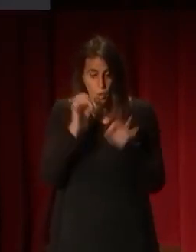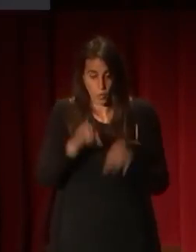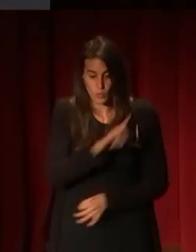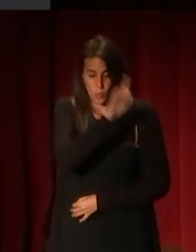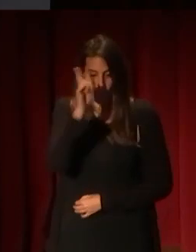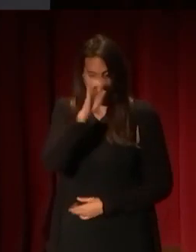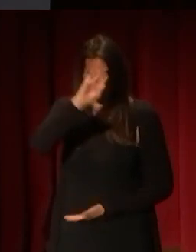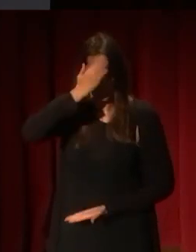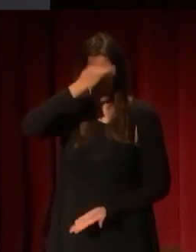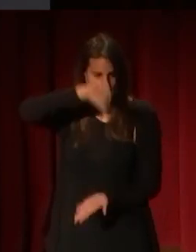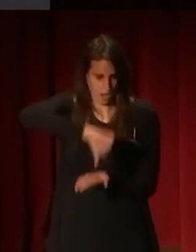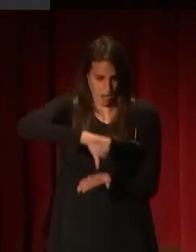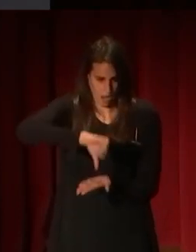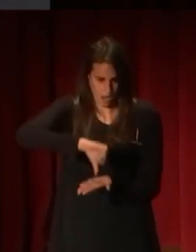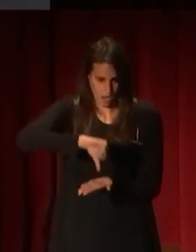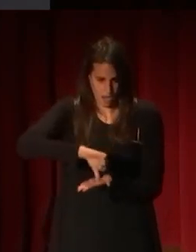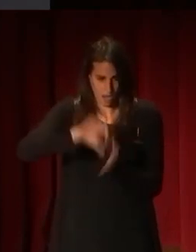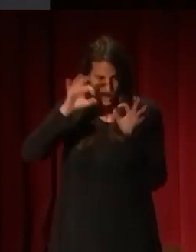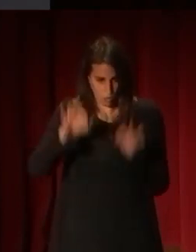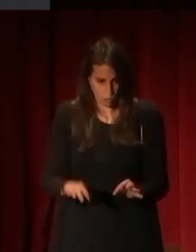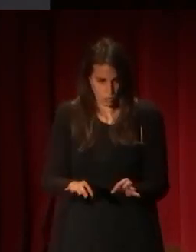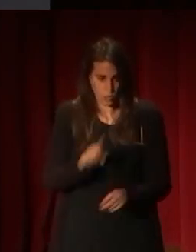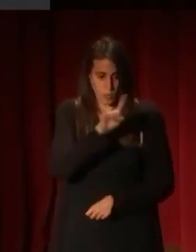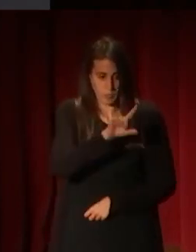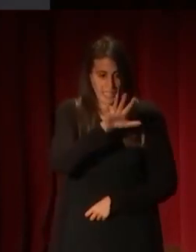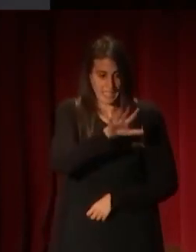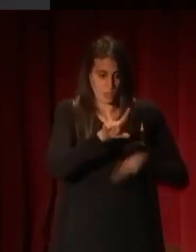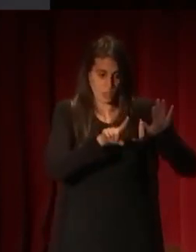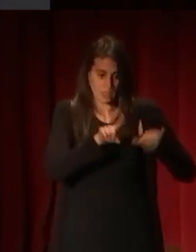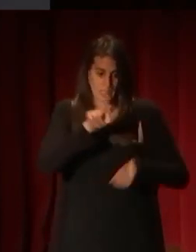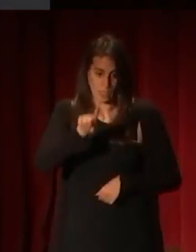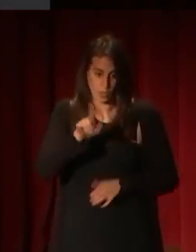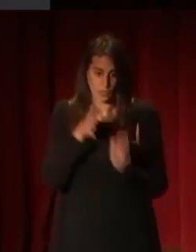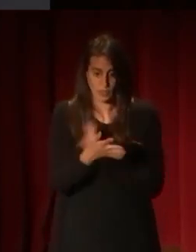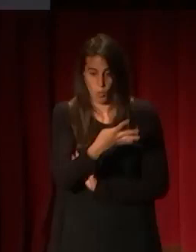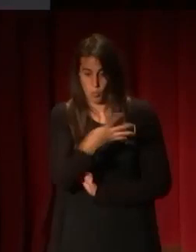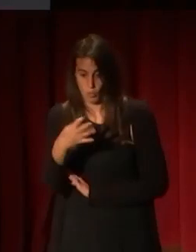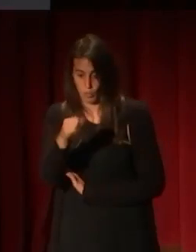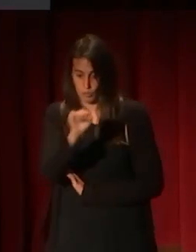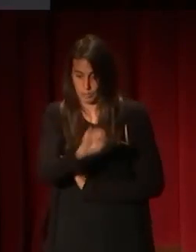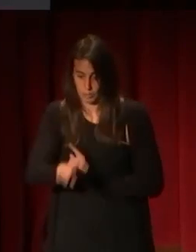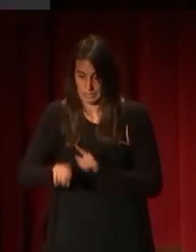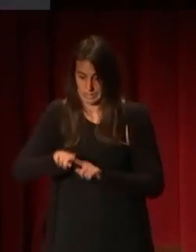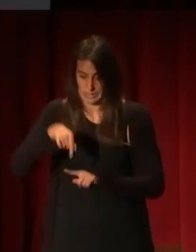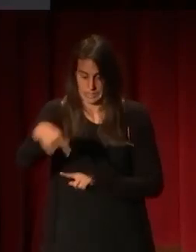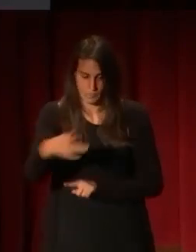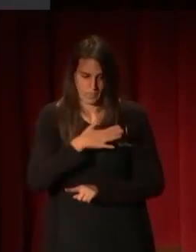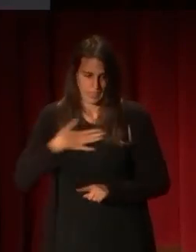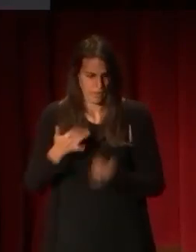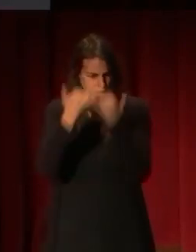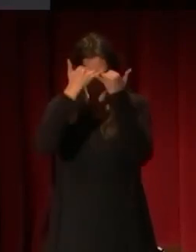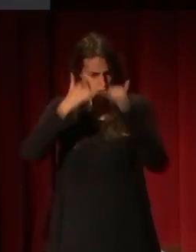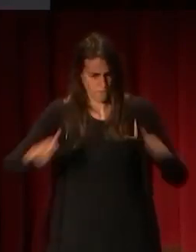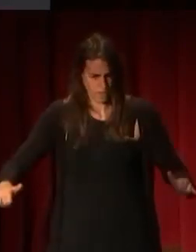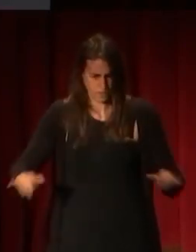madrid madrid se había convertido en sede permanente de la corte en 1561 en 1961 se hace una gran